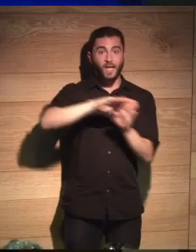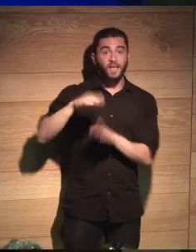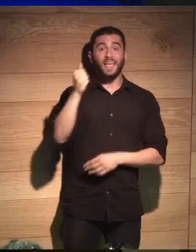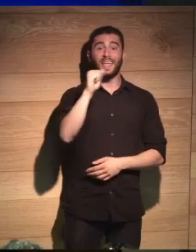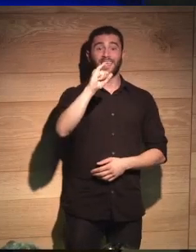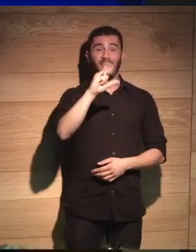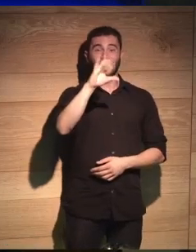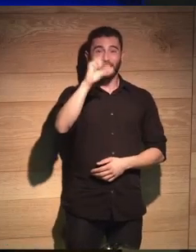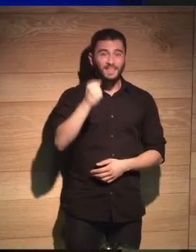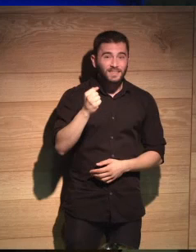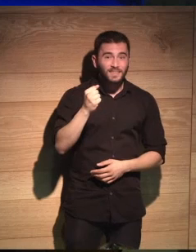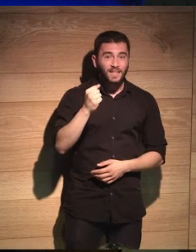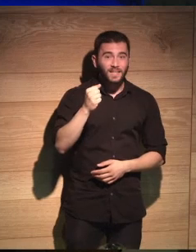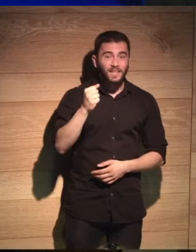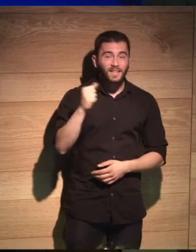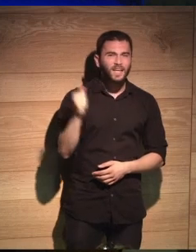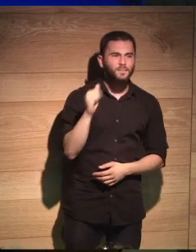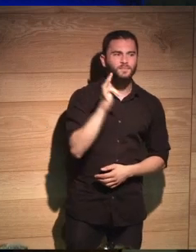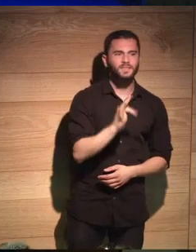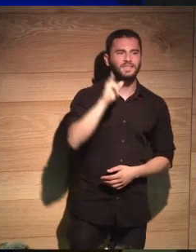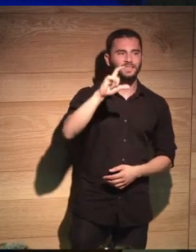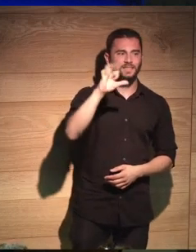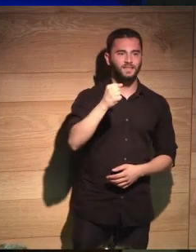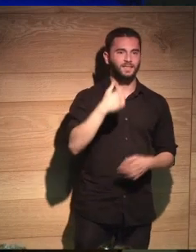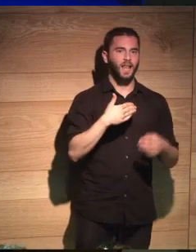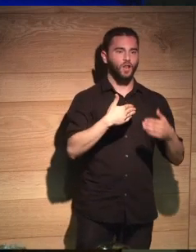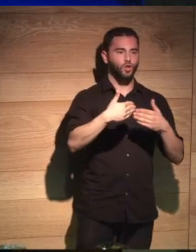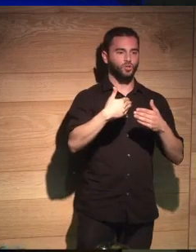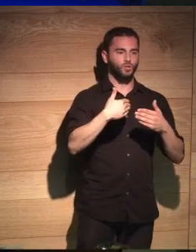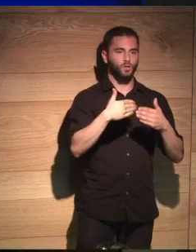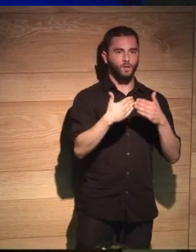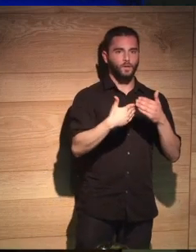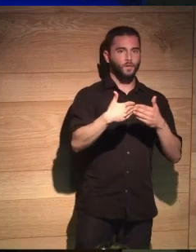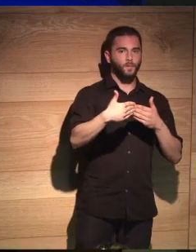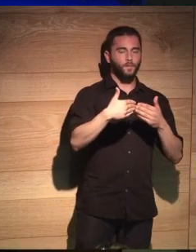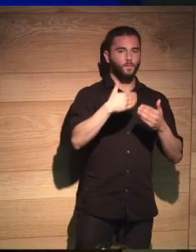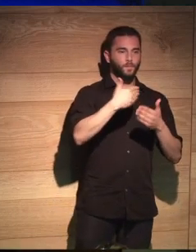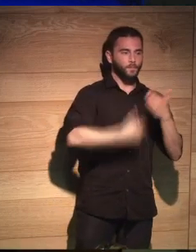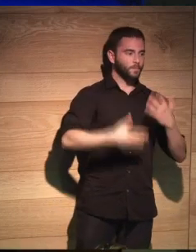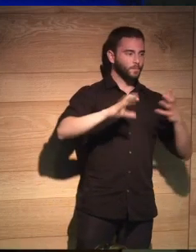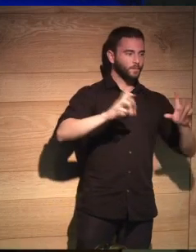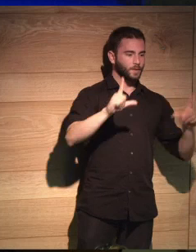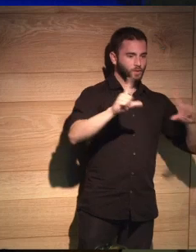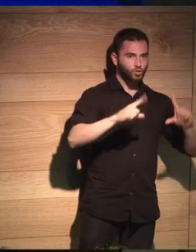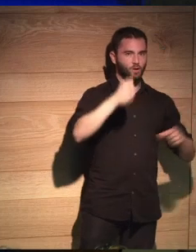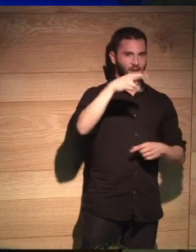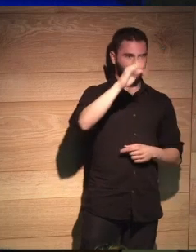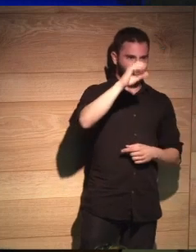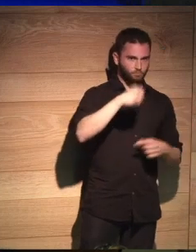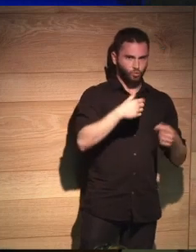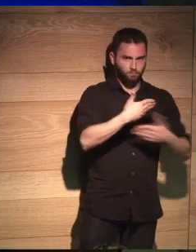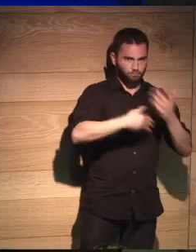estabilidad, inspiración e incluso los medios para vivir, gracias a los cuales Barea pudo